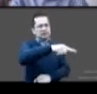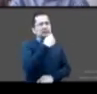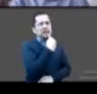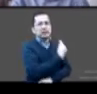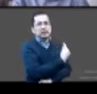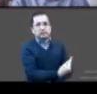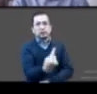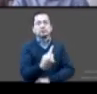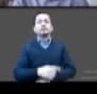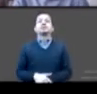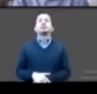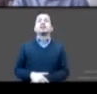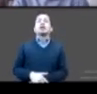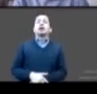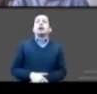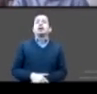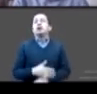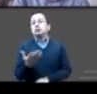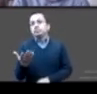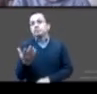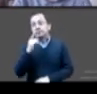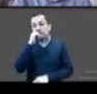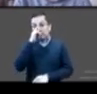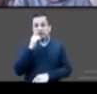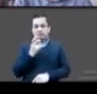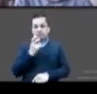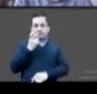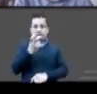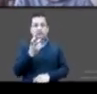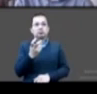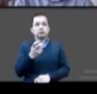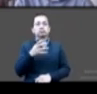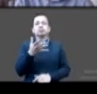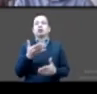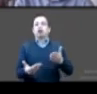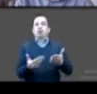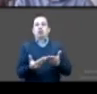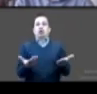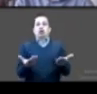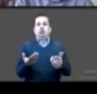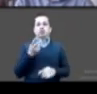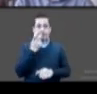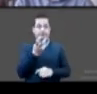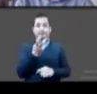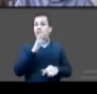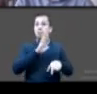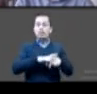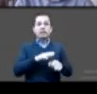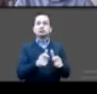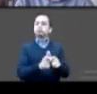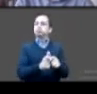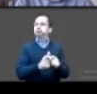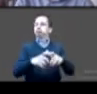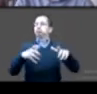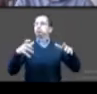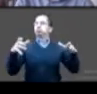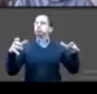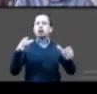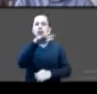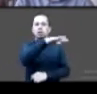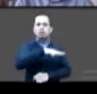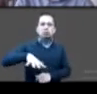sexualmente. Entonces, debemos encontrar y cómo se ha facilitado esta proliferación